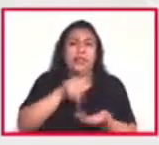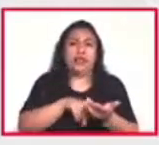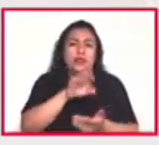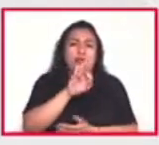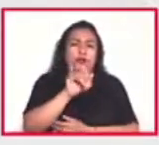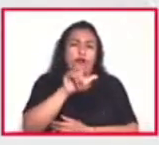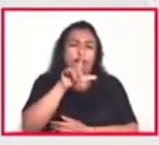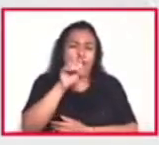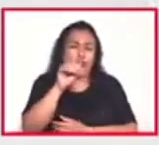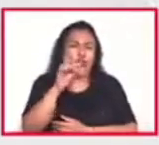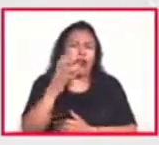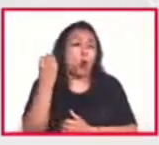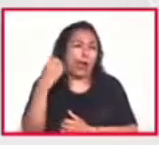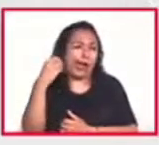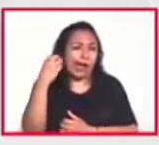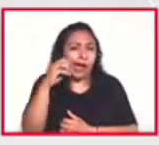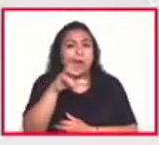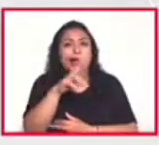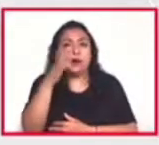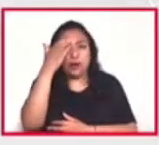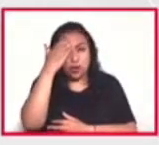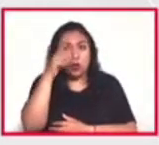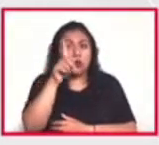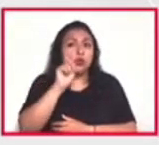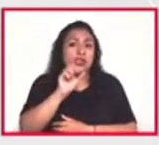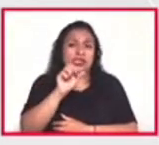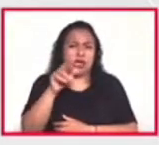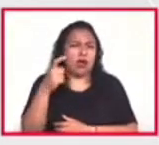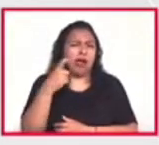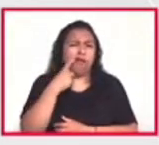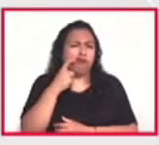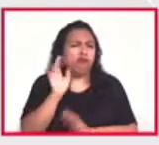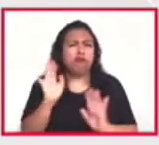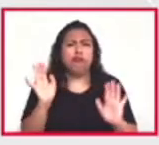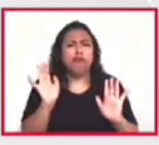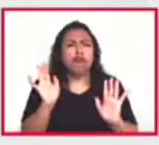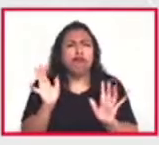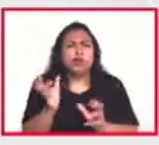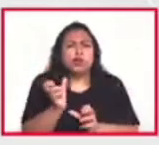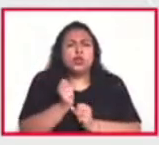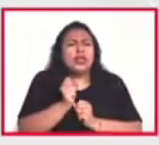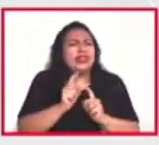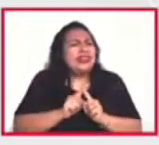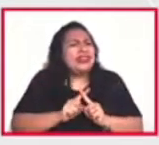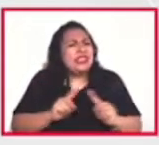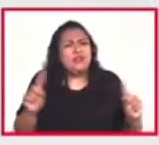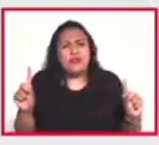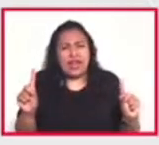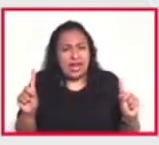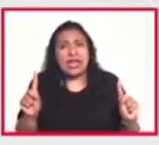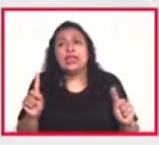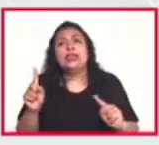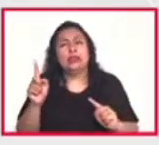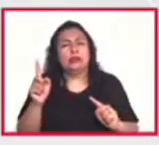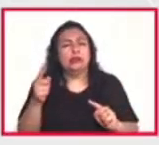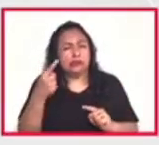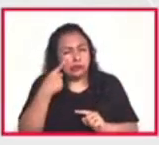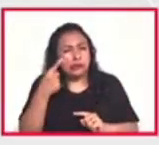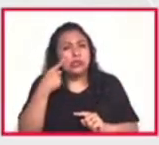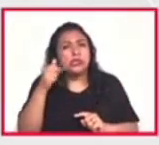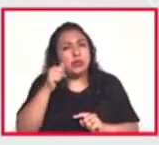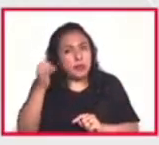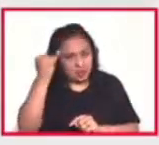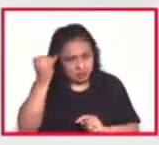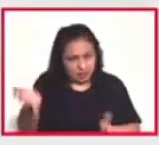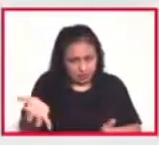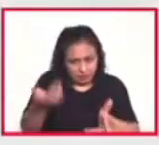del Libro de Oaxaca, reconoció que Sara no era celosa, que su posesión era de otro tipo y que fue muchas veces la que le dio las ideas de